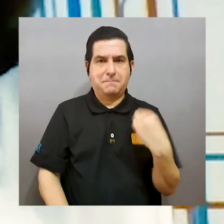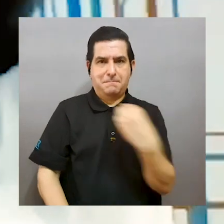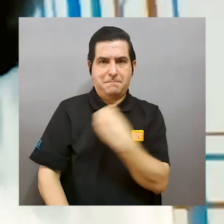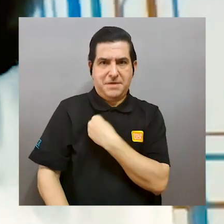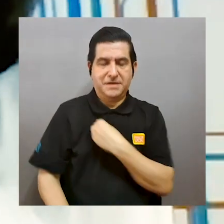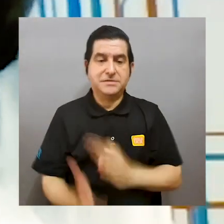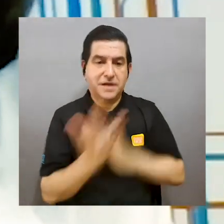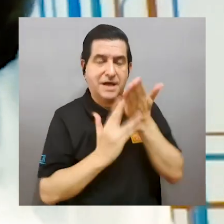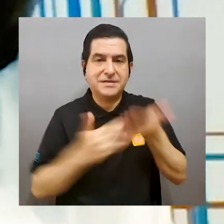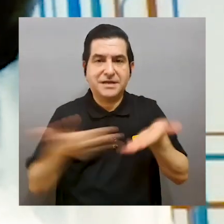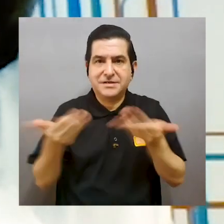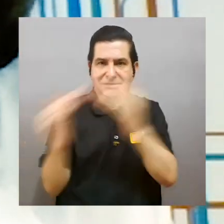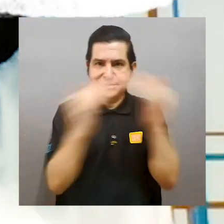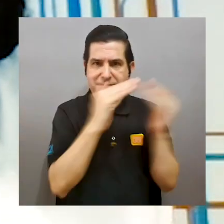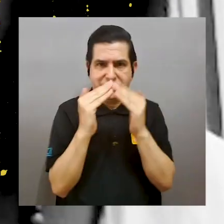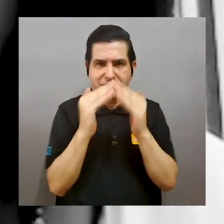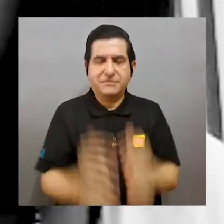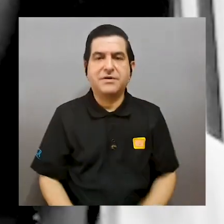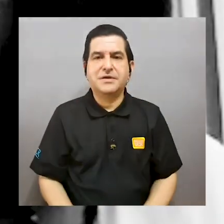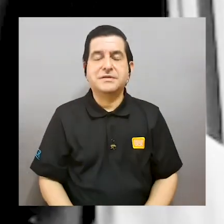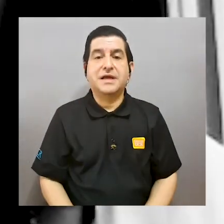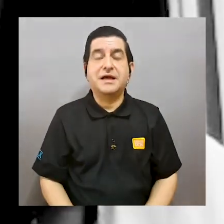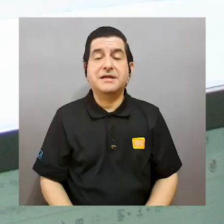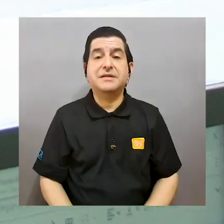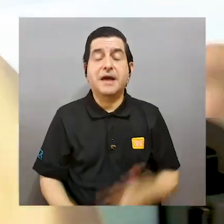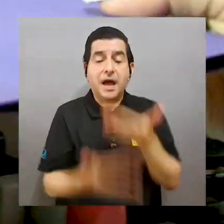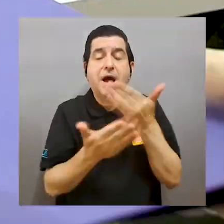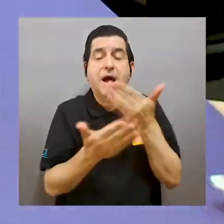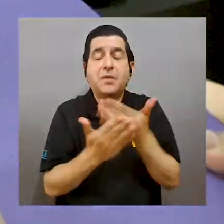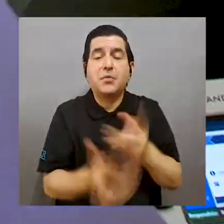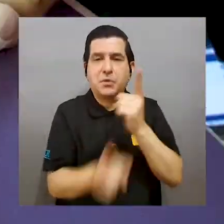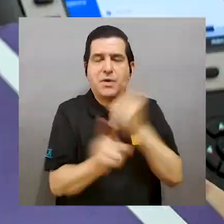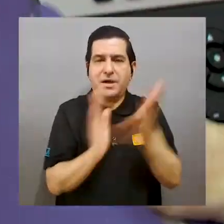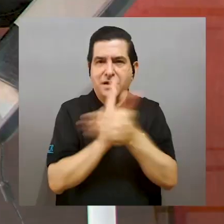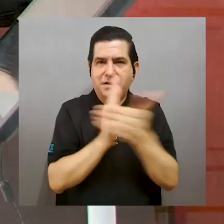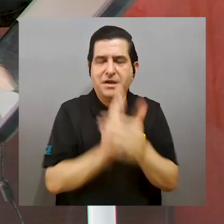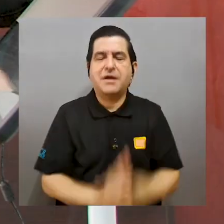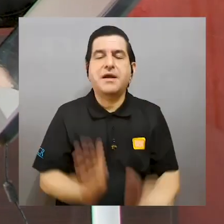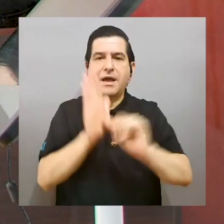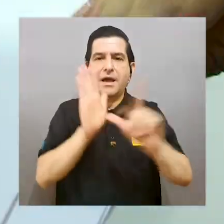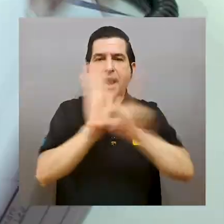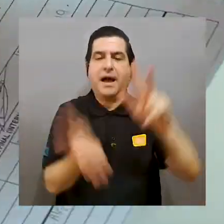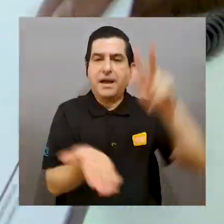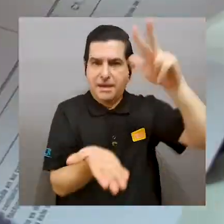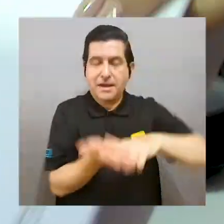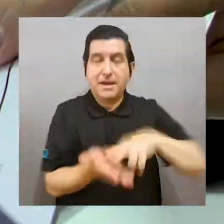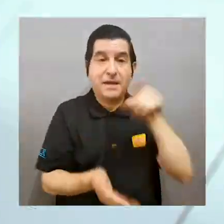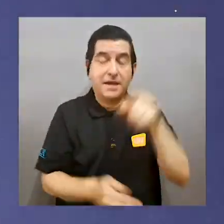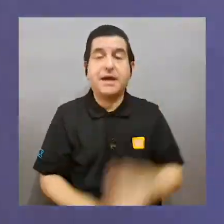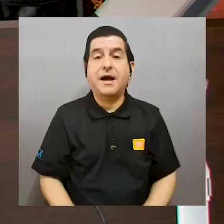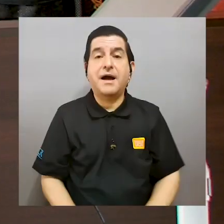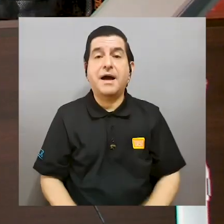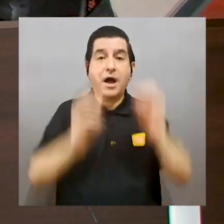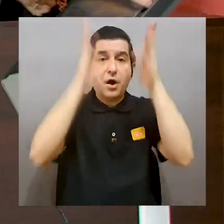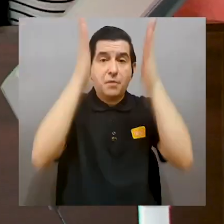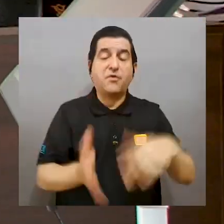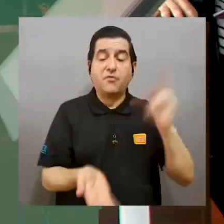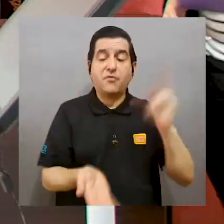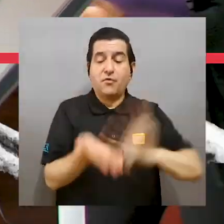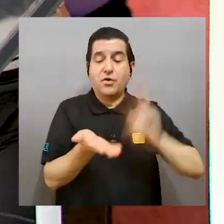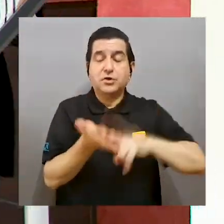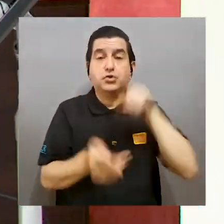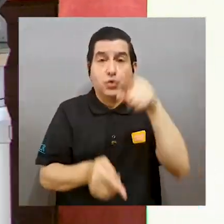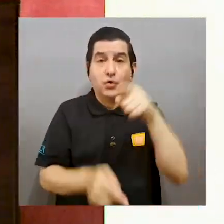corresponde al Ministerio a través del Servicio Civil, la prueba de idoneidad que se aprobó en la Asamblea Legislativa, contratamos al docente ya con ese perfil, le